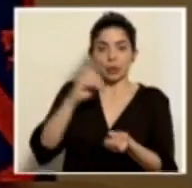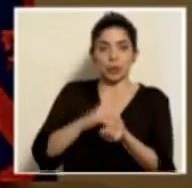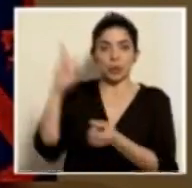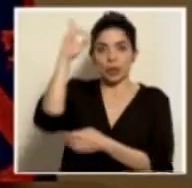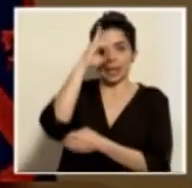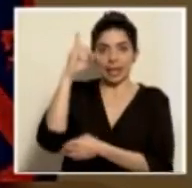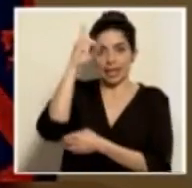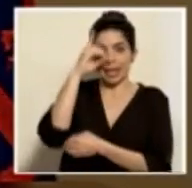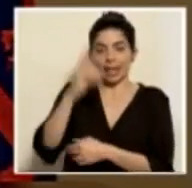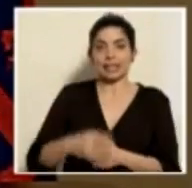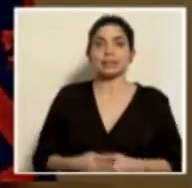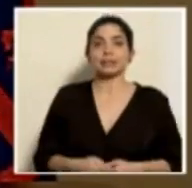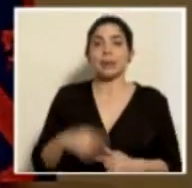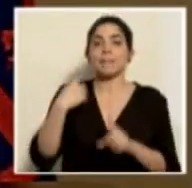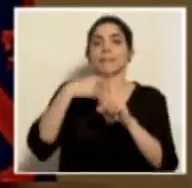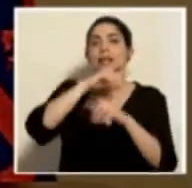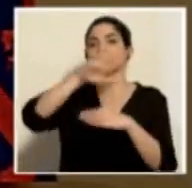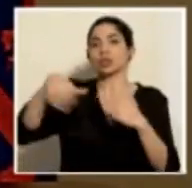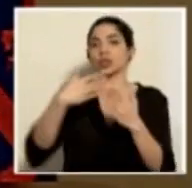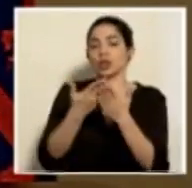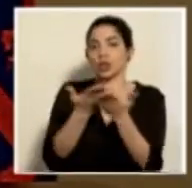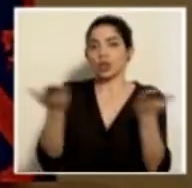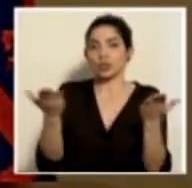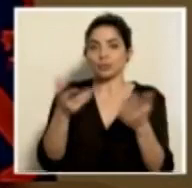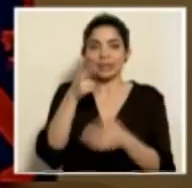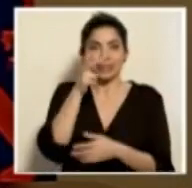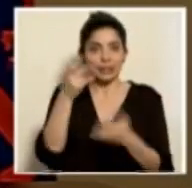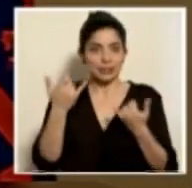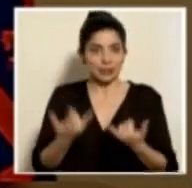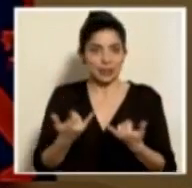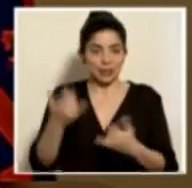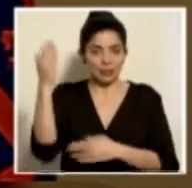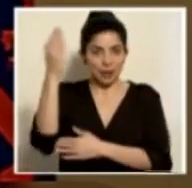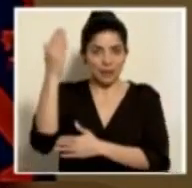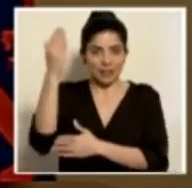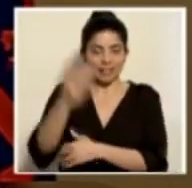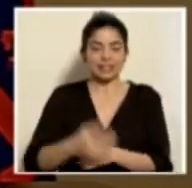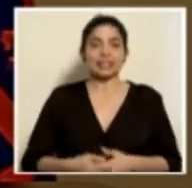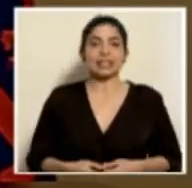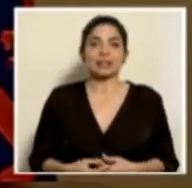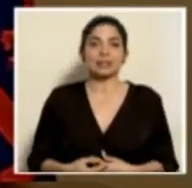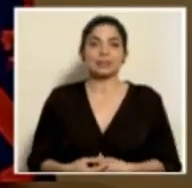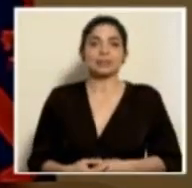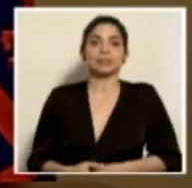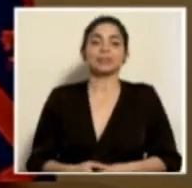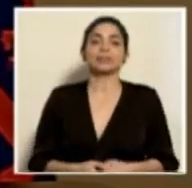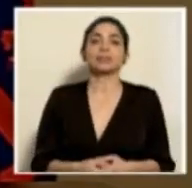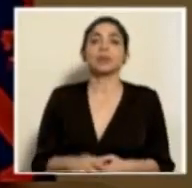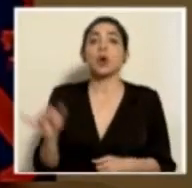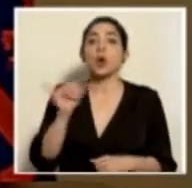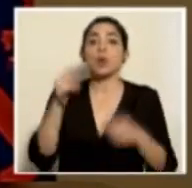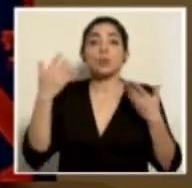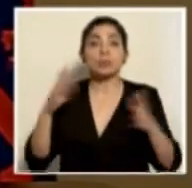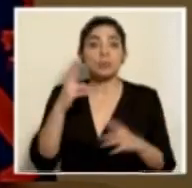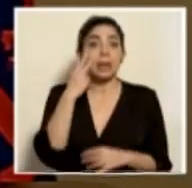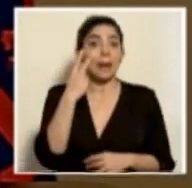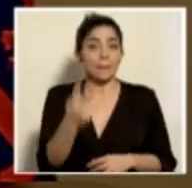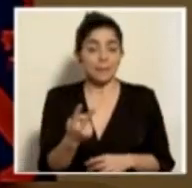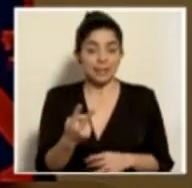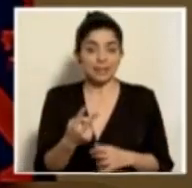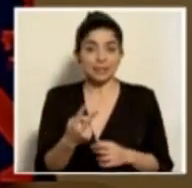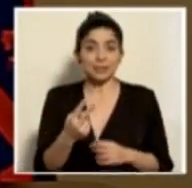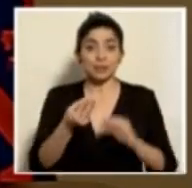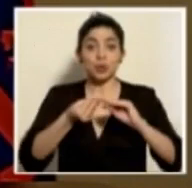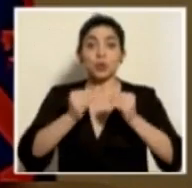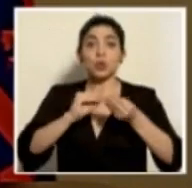Daniel Salas, y a todos los que nos escuchan en esta conferencia de prensa. Bueno, como hemos visto,